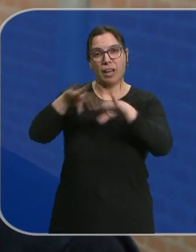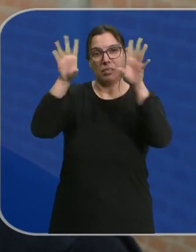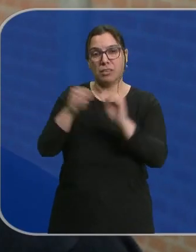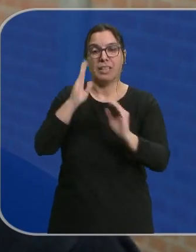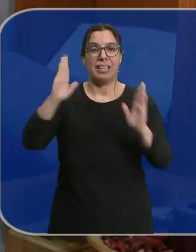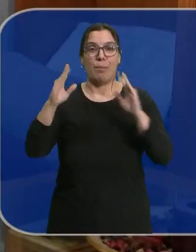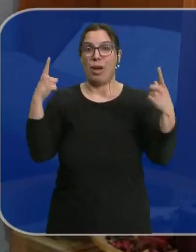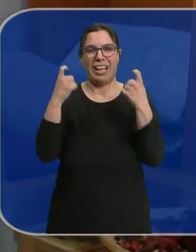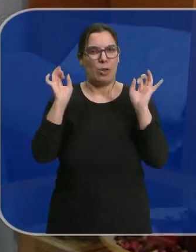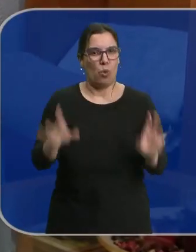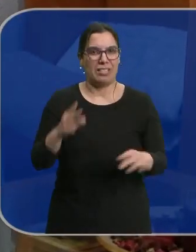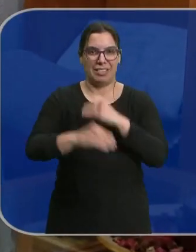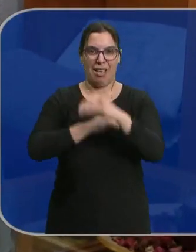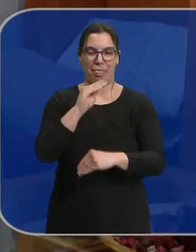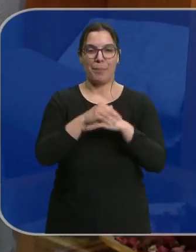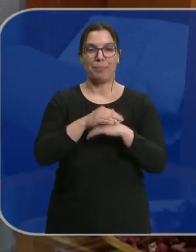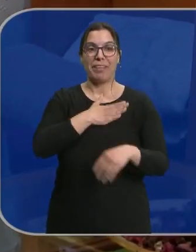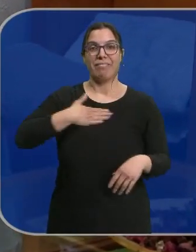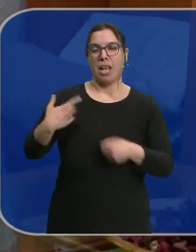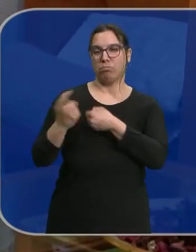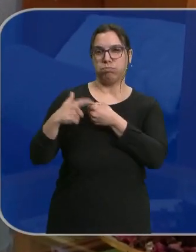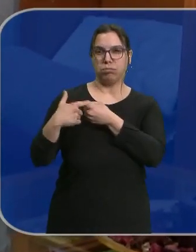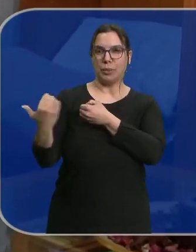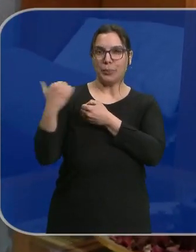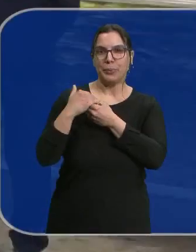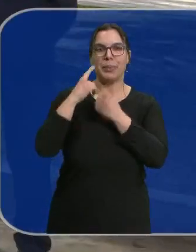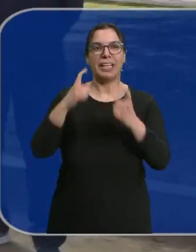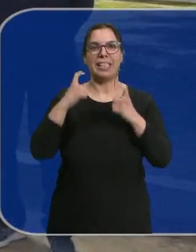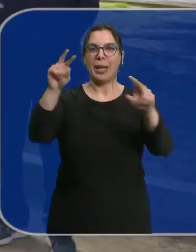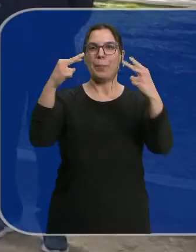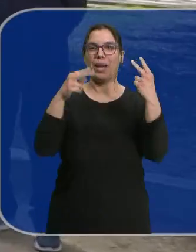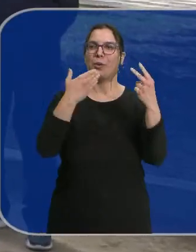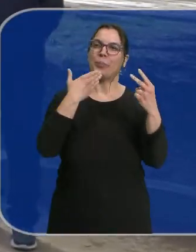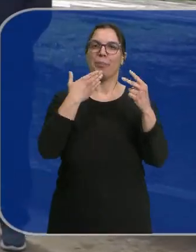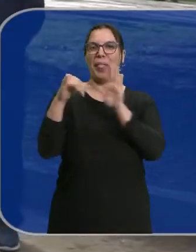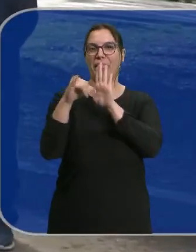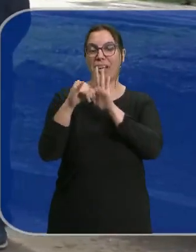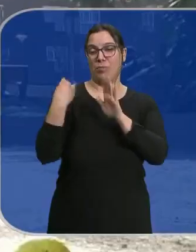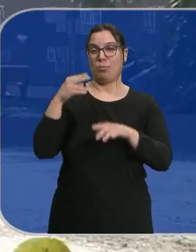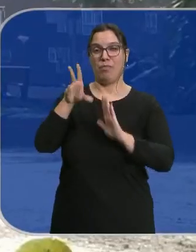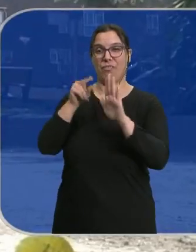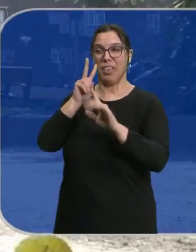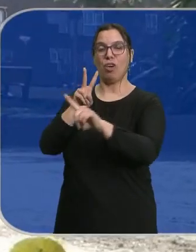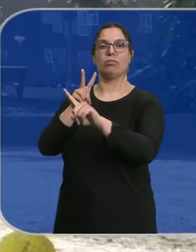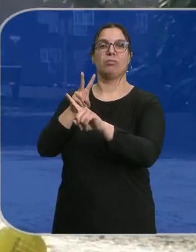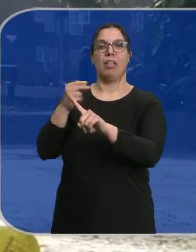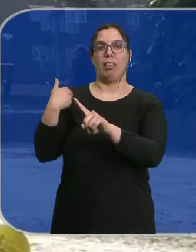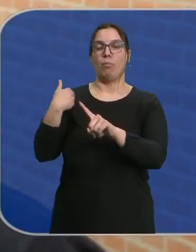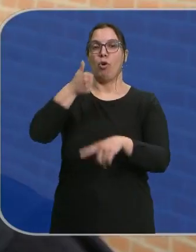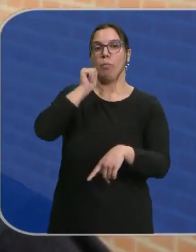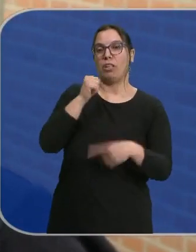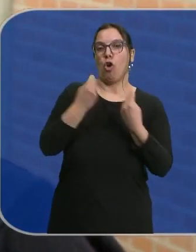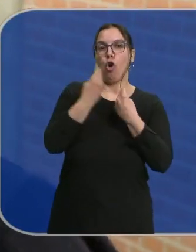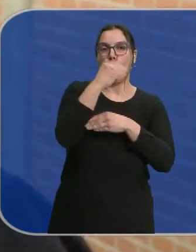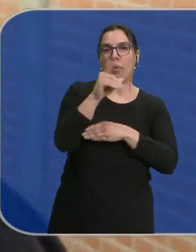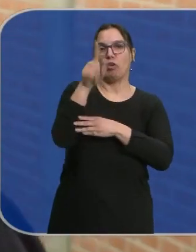en tiempos de guerra. Pretenden conseguir esa adhesión transmitiendo cercanía, como los vídeos recientes de Pedro Sánchez con jóvenes o jubilados.